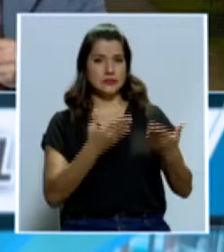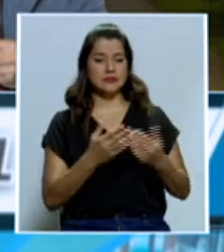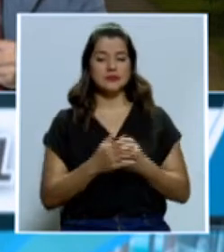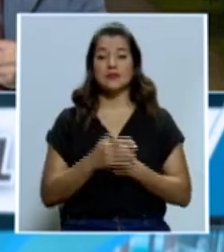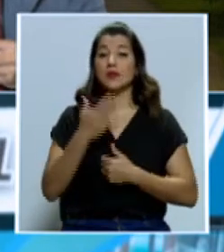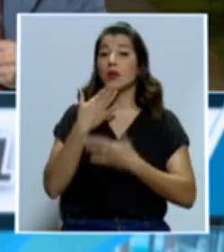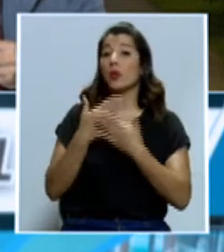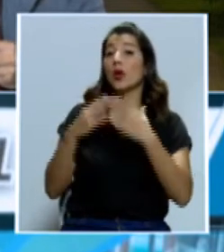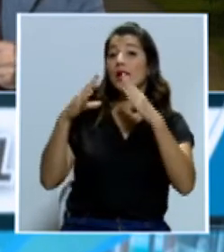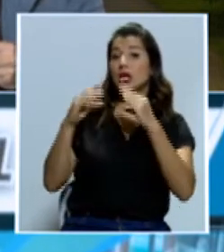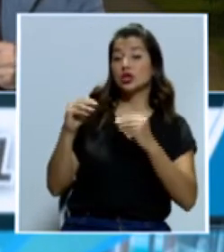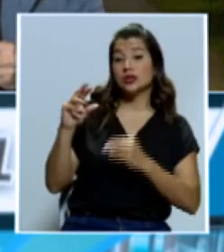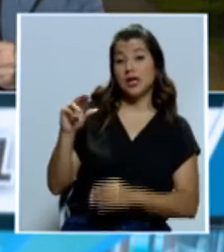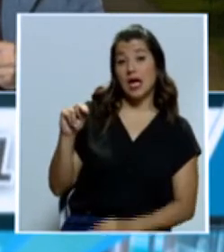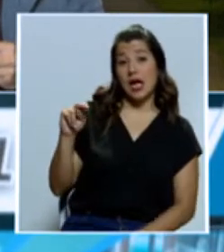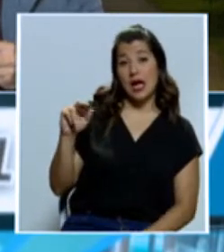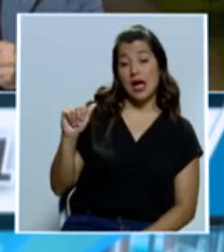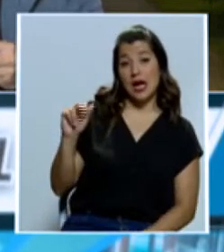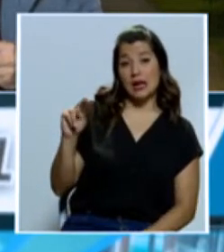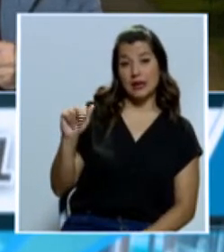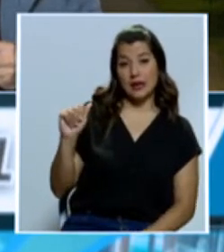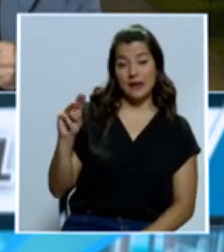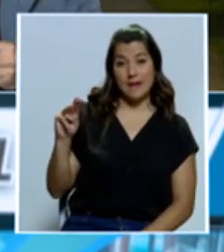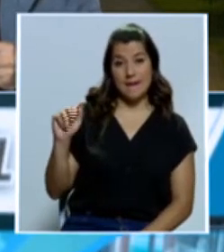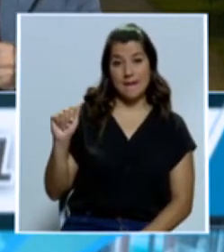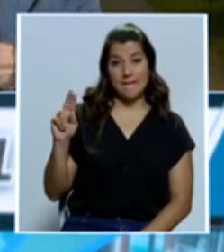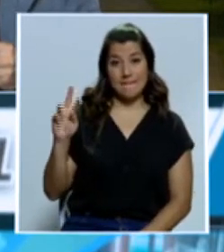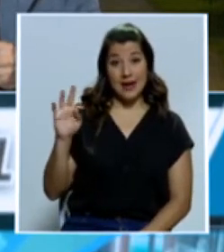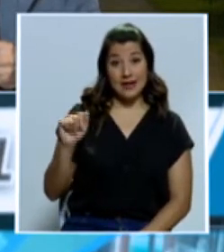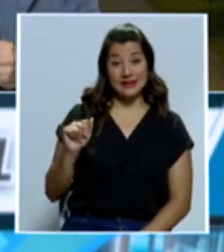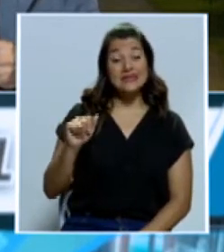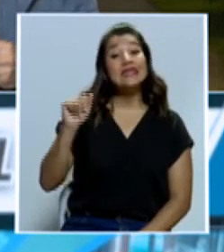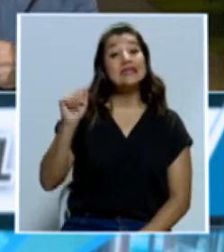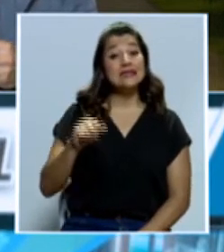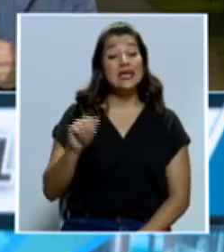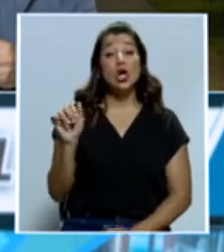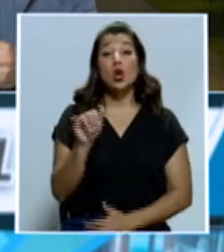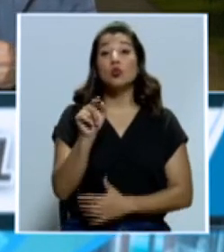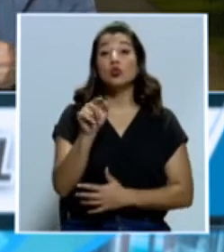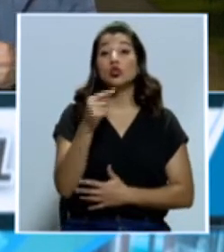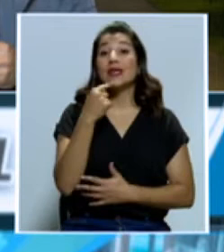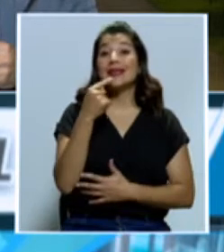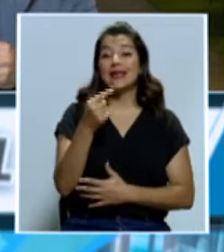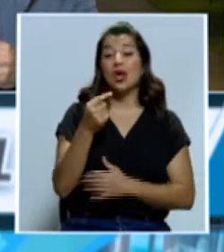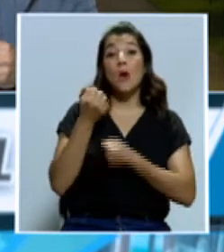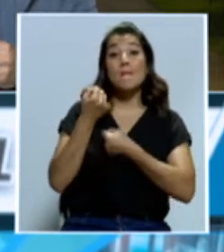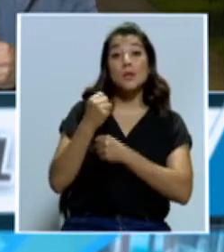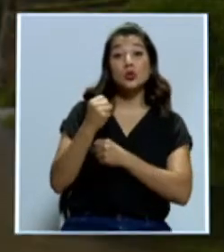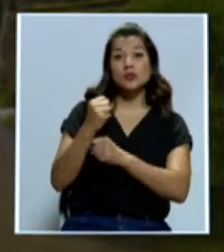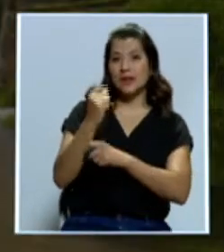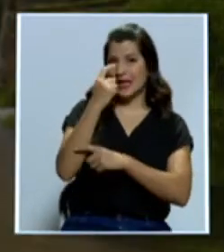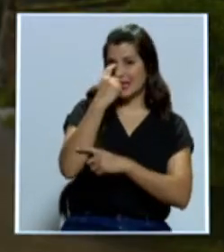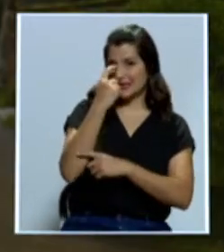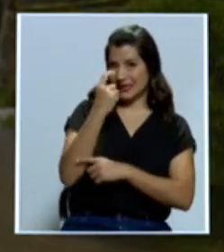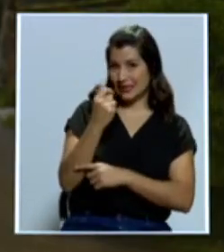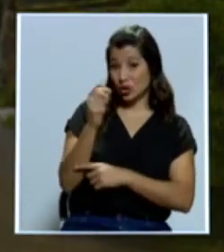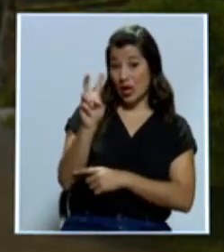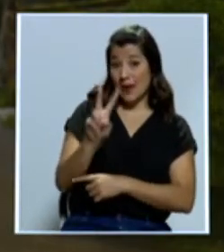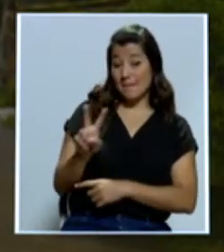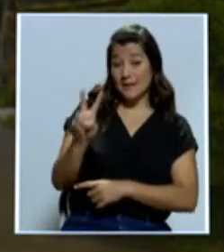Buenas noches, Ana Marta, a usted y a los televidentes. Así es, tal y como usted lo decía, la Municipalidad de Escazú planteó el